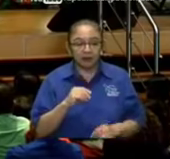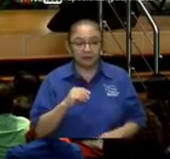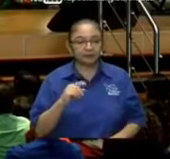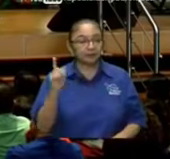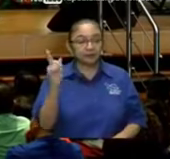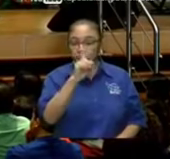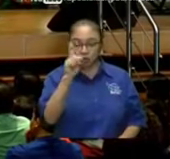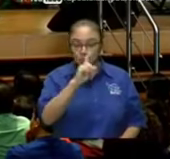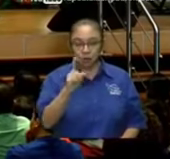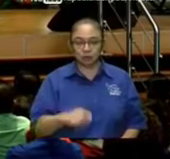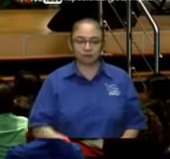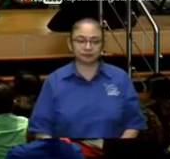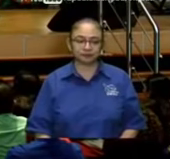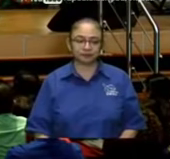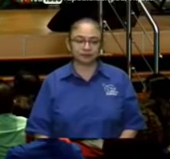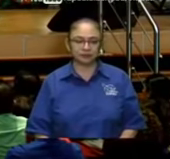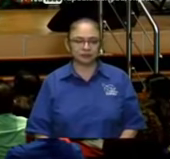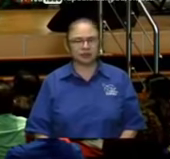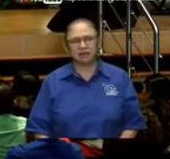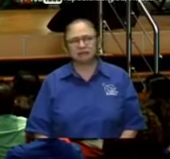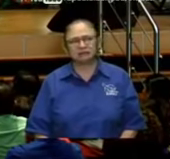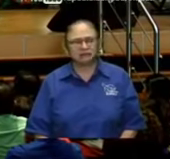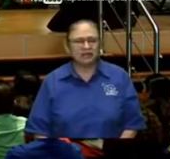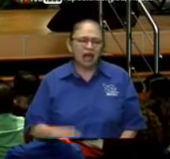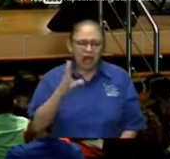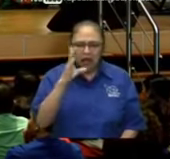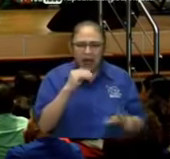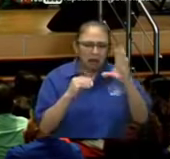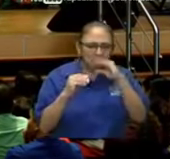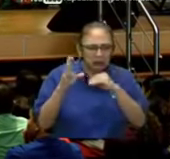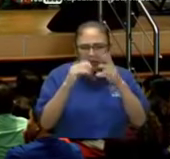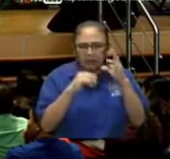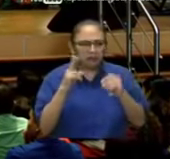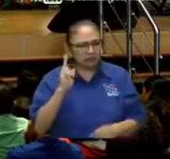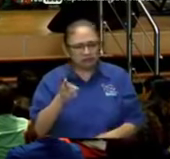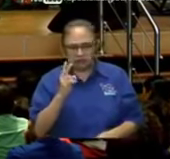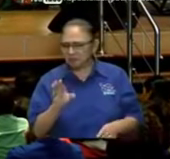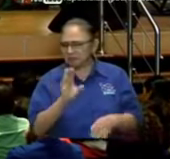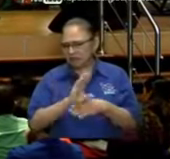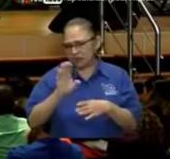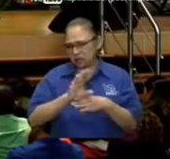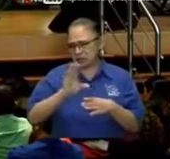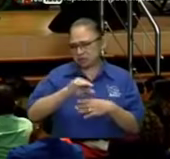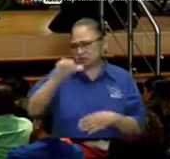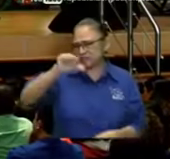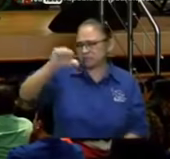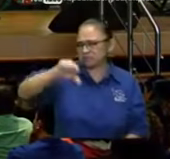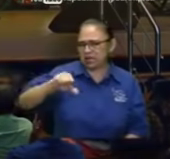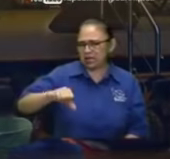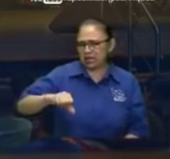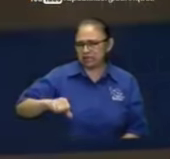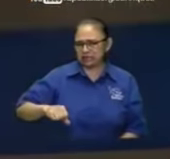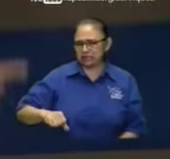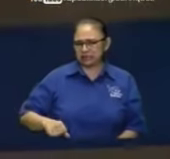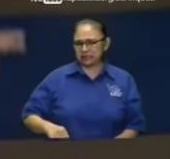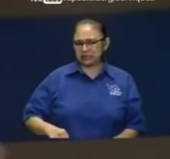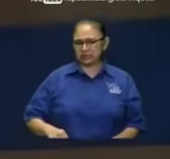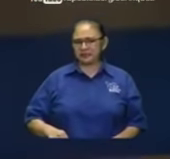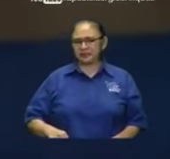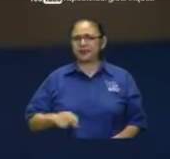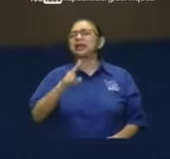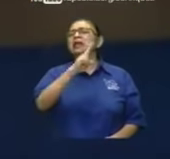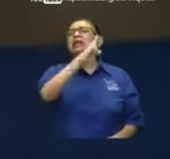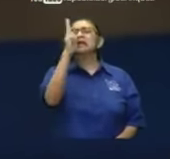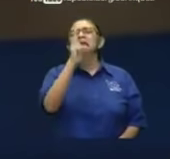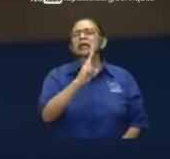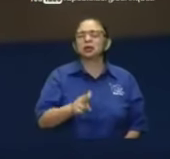uno con los que se quieren mezclar, hablando siempre de cosas terrenales. E insaciables, que nunca están